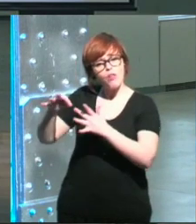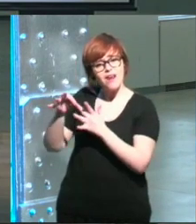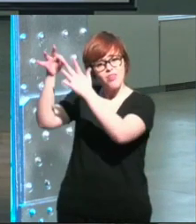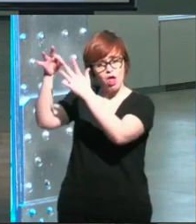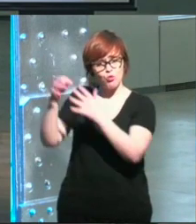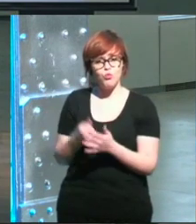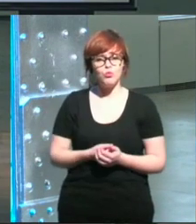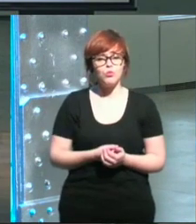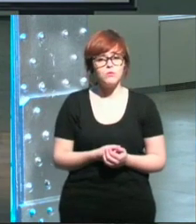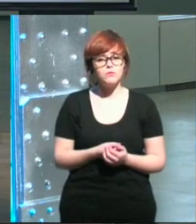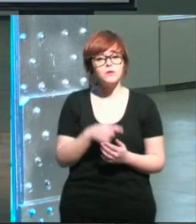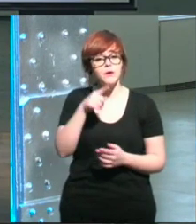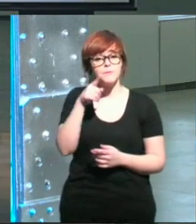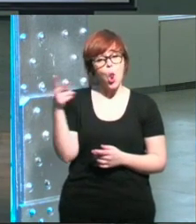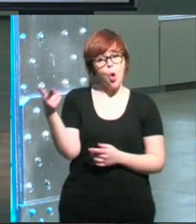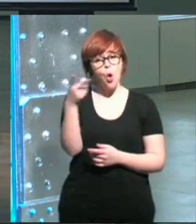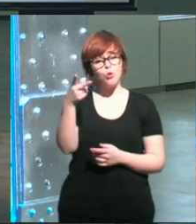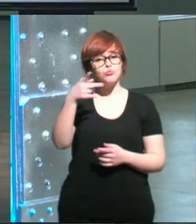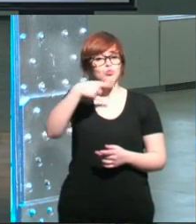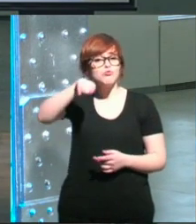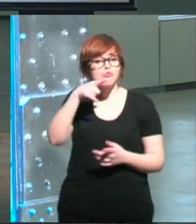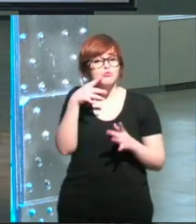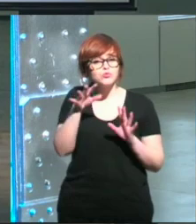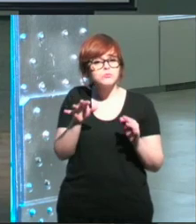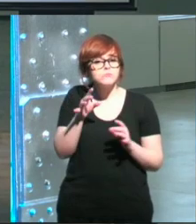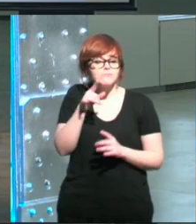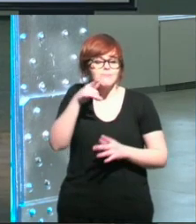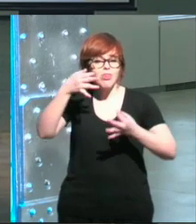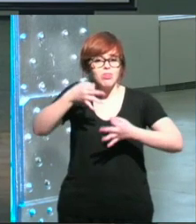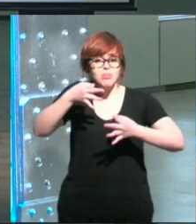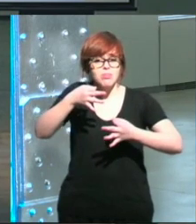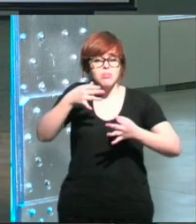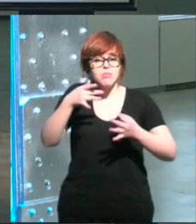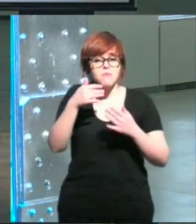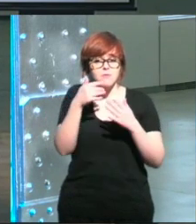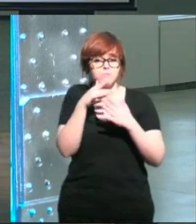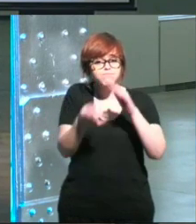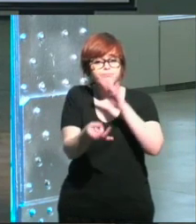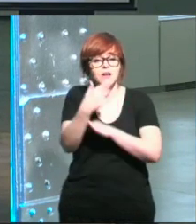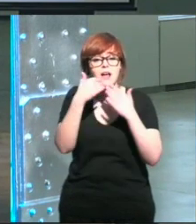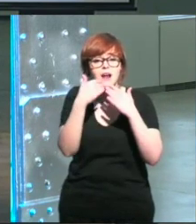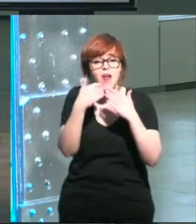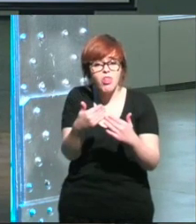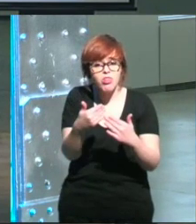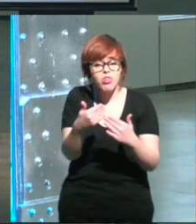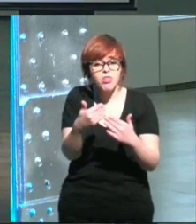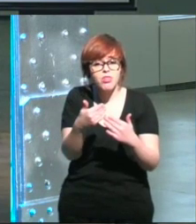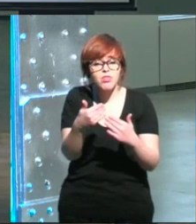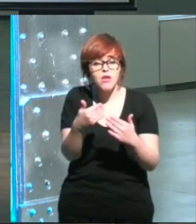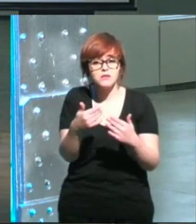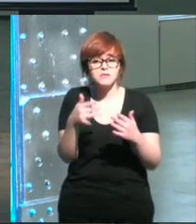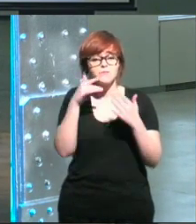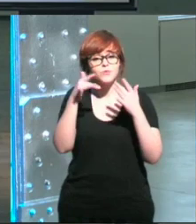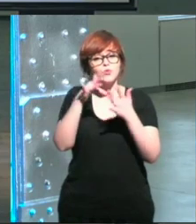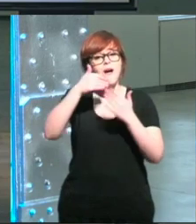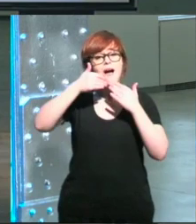por supuesto el denominador común, nada de esto hubiese sido posible sin el uso muy innovador y sobre todo